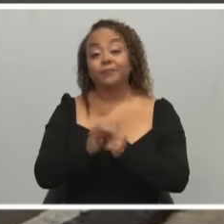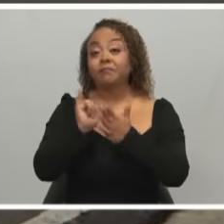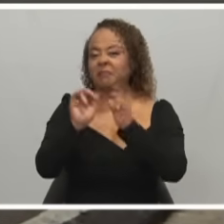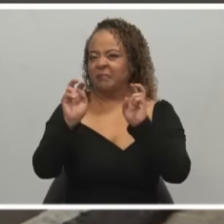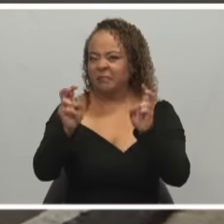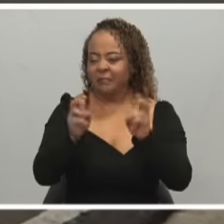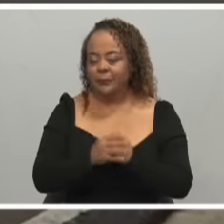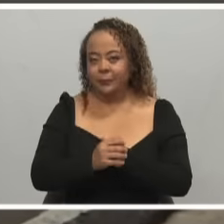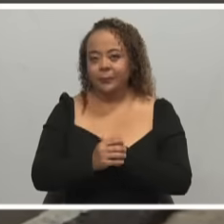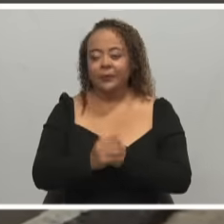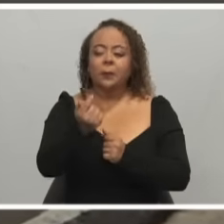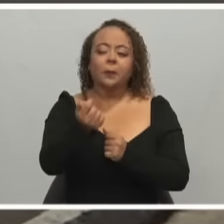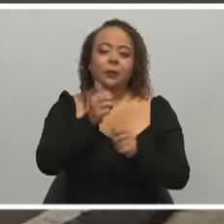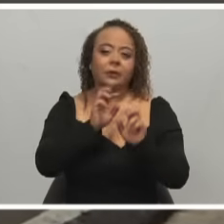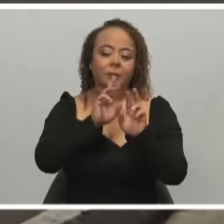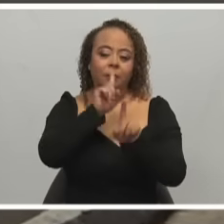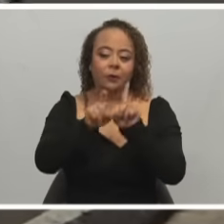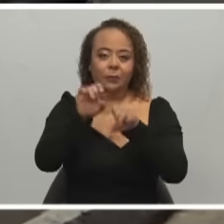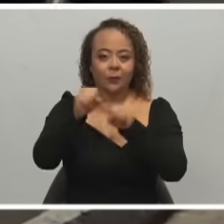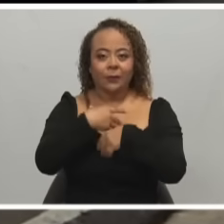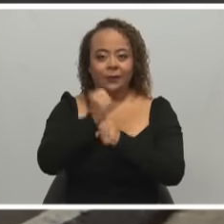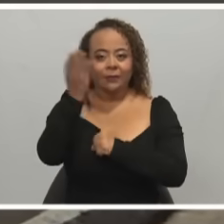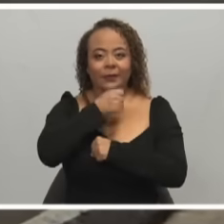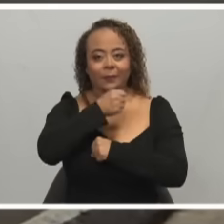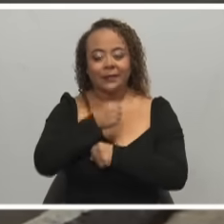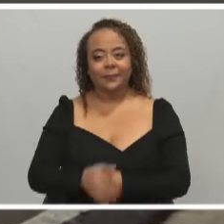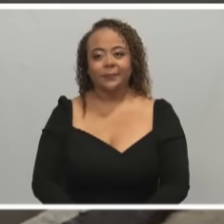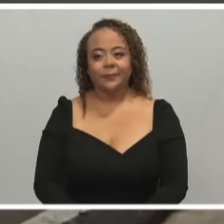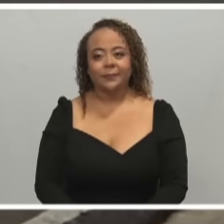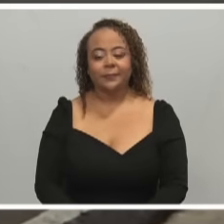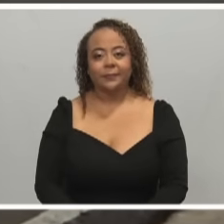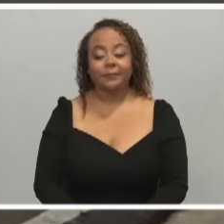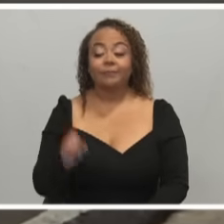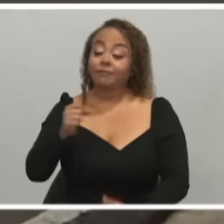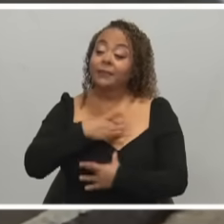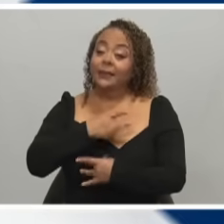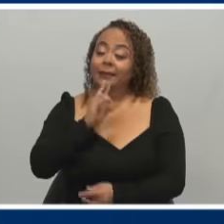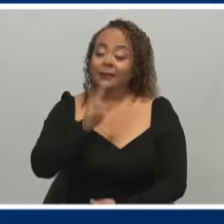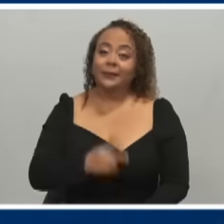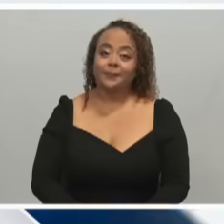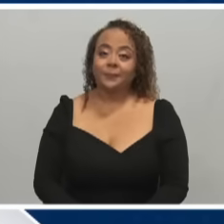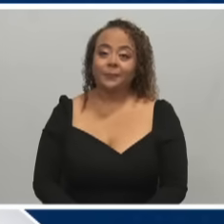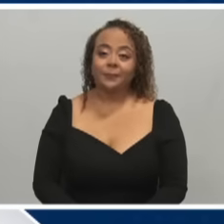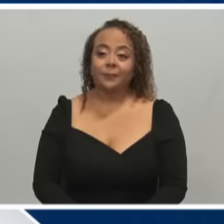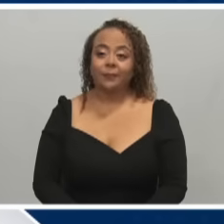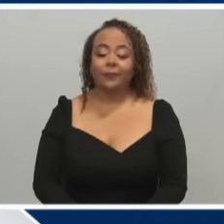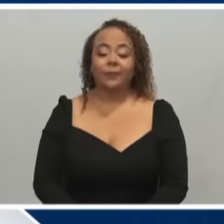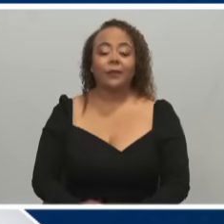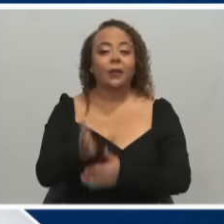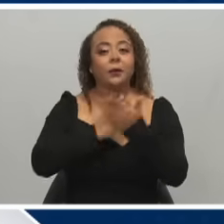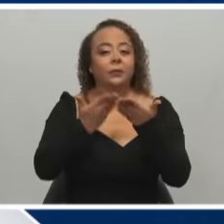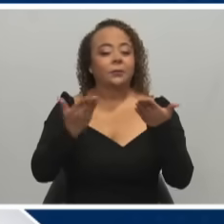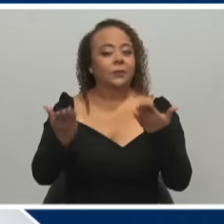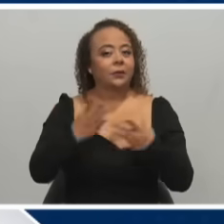eh pocas las preguntas que se pudieron hacer en la conferencia de prensa sí interesante ah eh algunos elementos